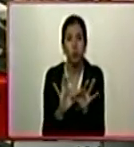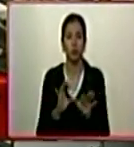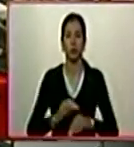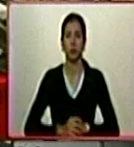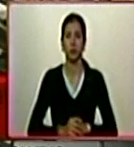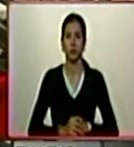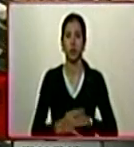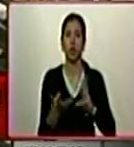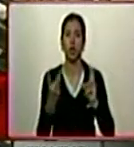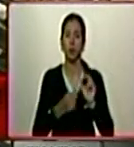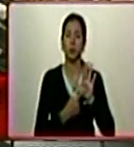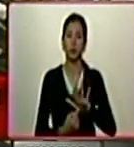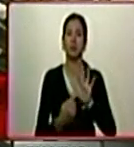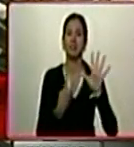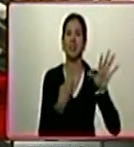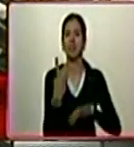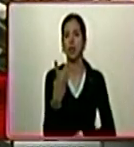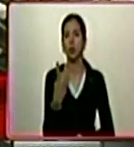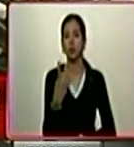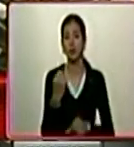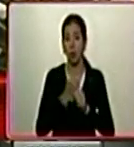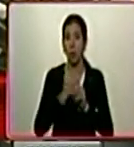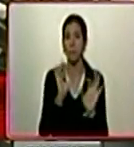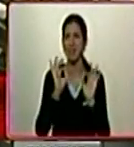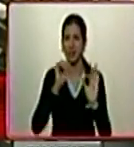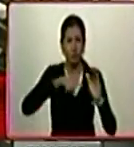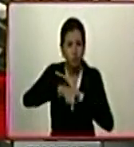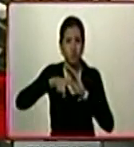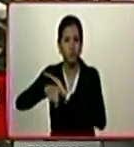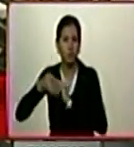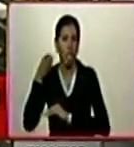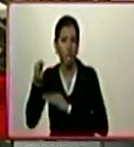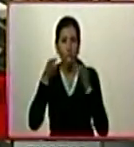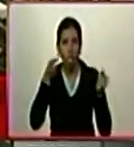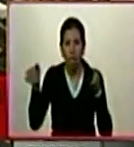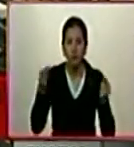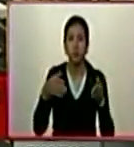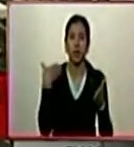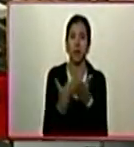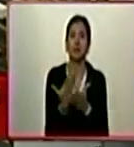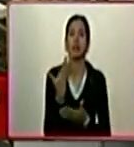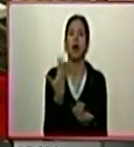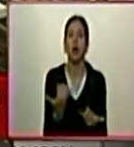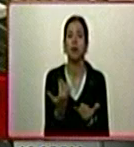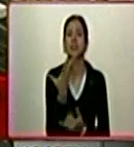Se han conducido 71 operaciones. Hemos desplegado a la fecha